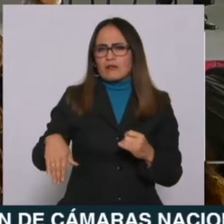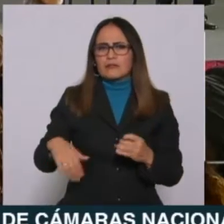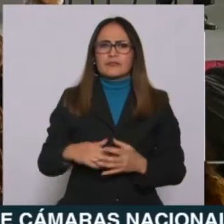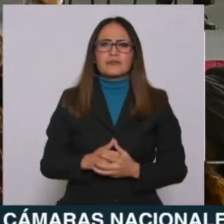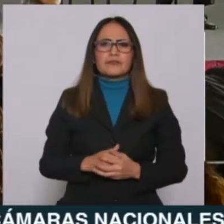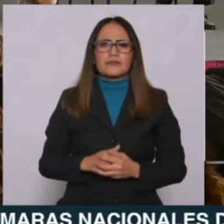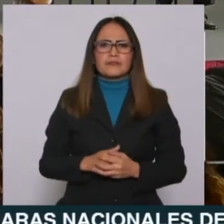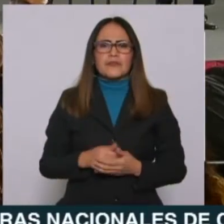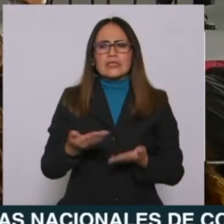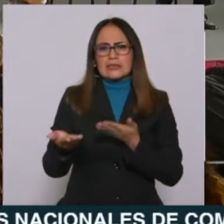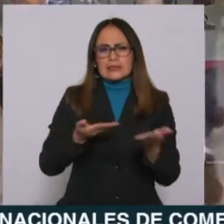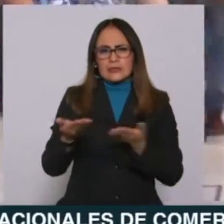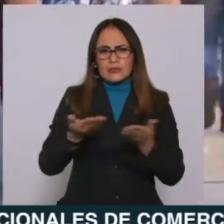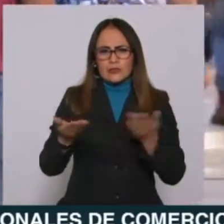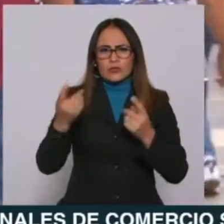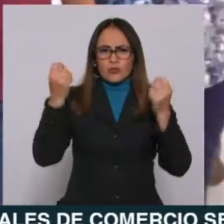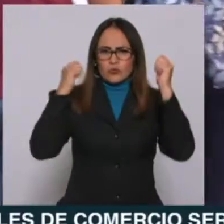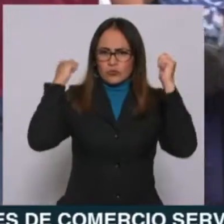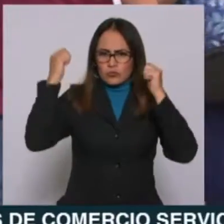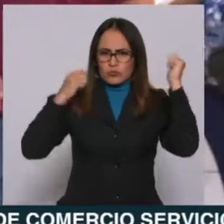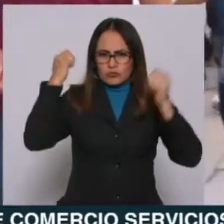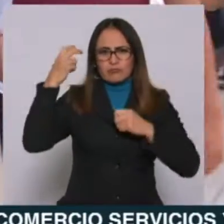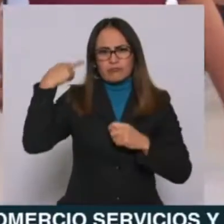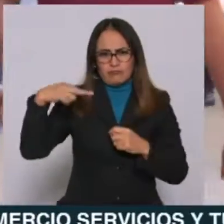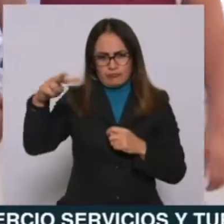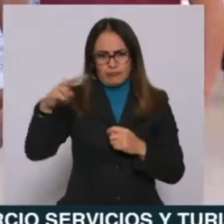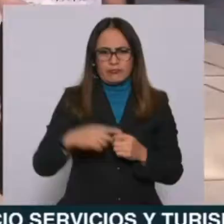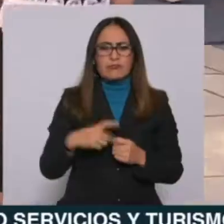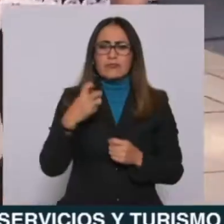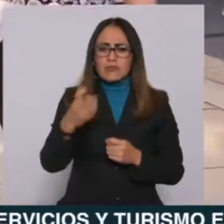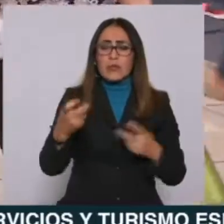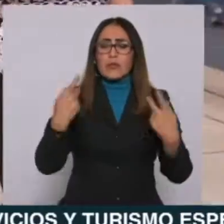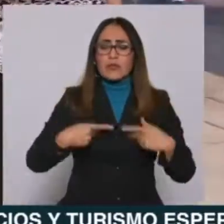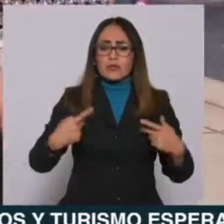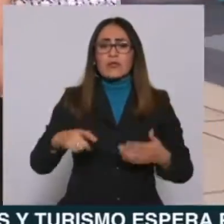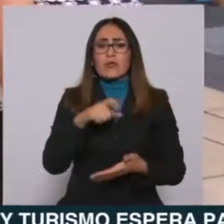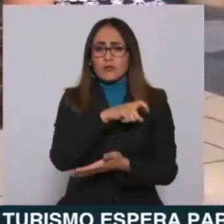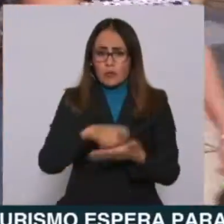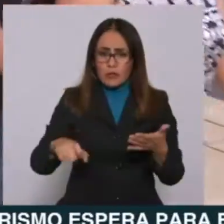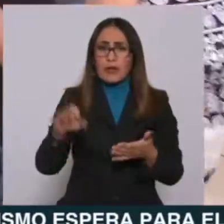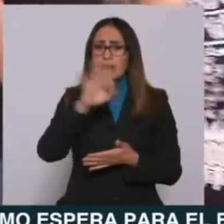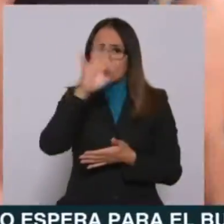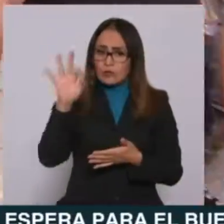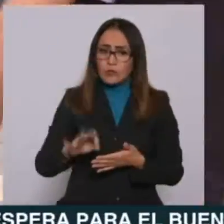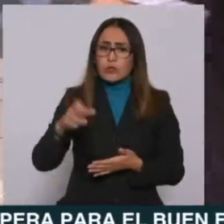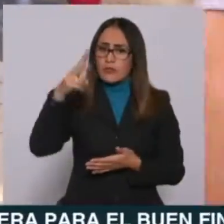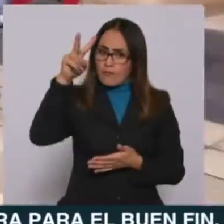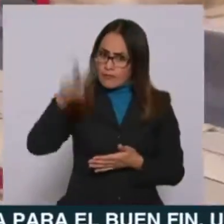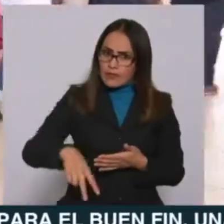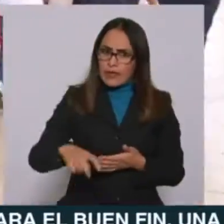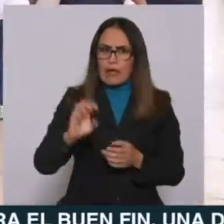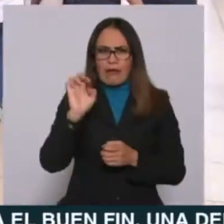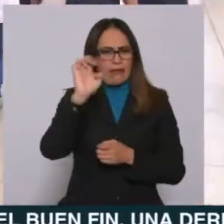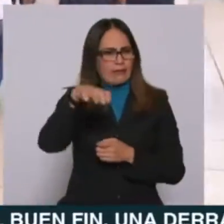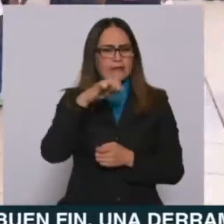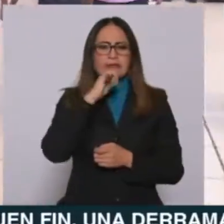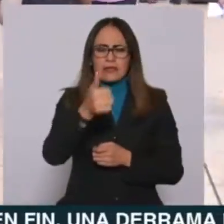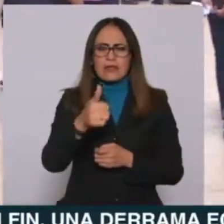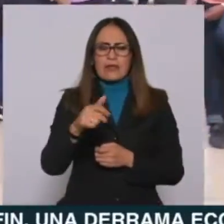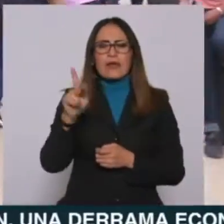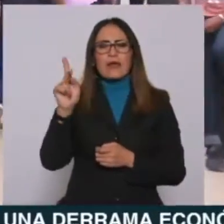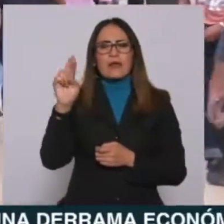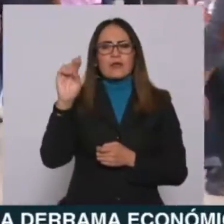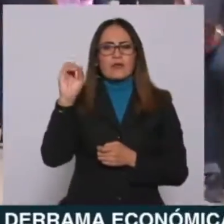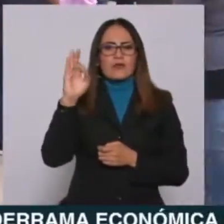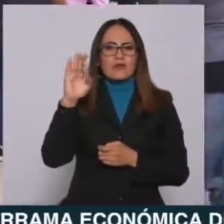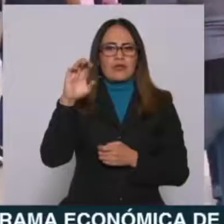crecientemente servicios de turismo. Y para garantizar que los consumidores compren con descuentos reales y no sean engañados, la Profeco dispondrá